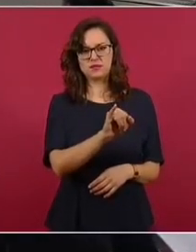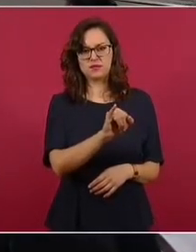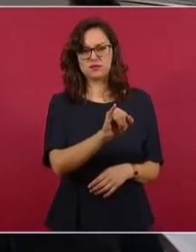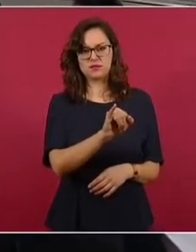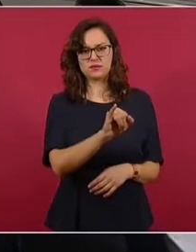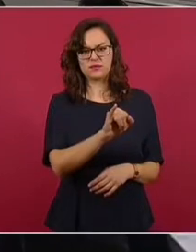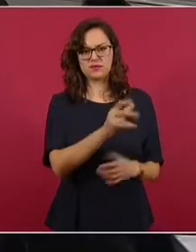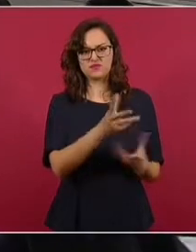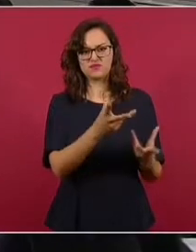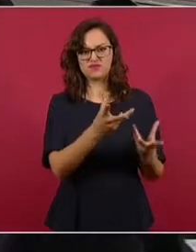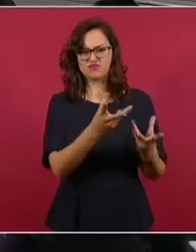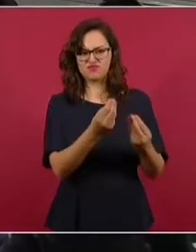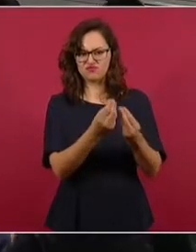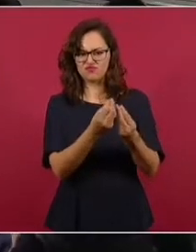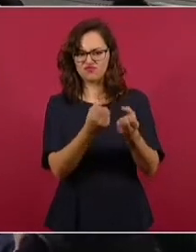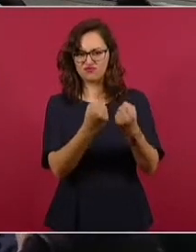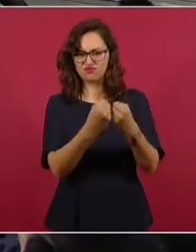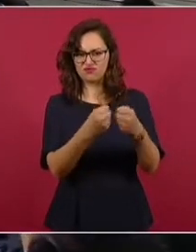se une